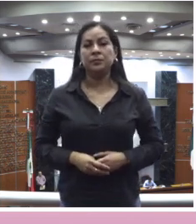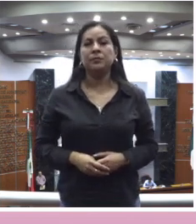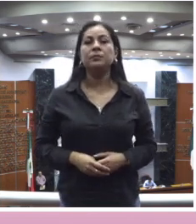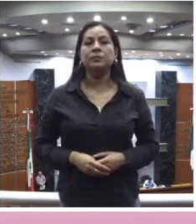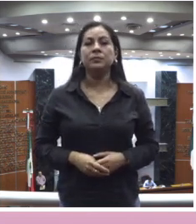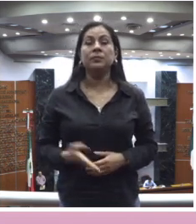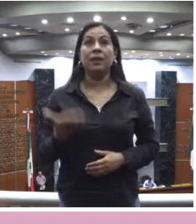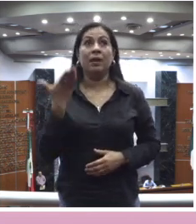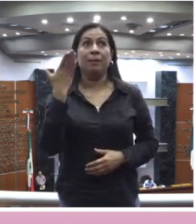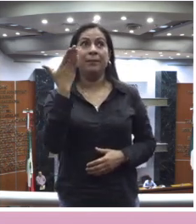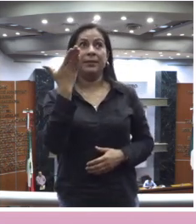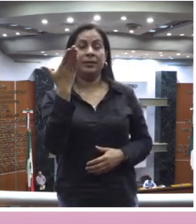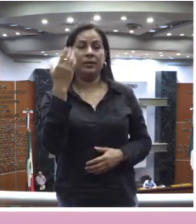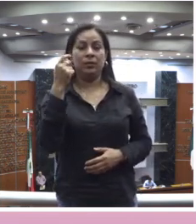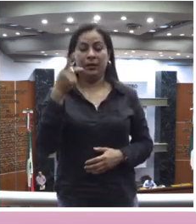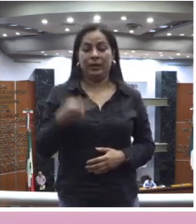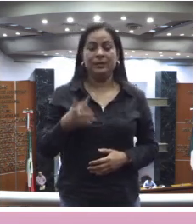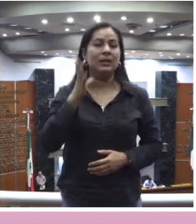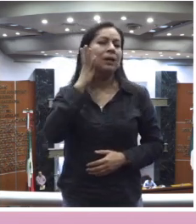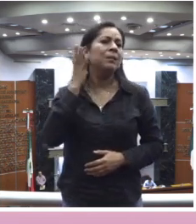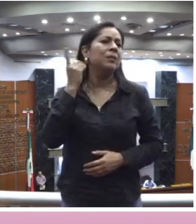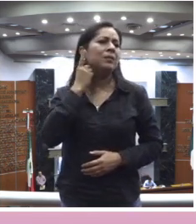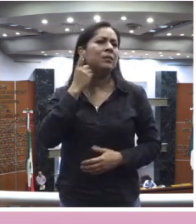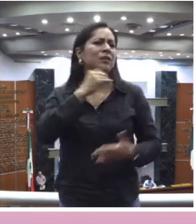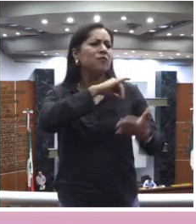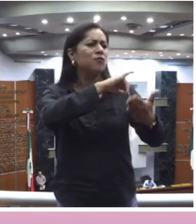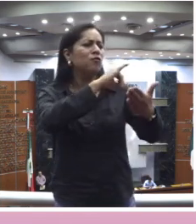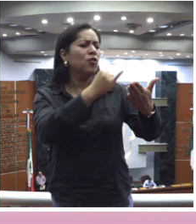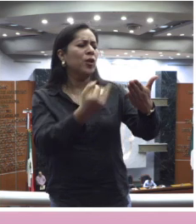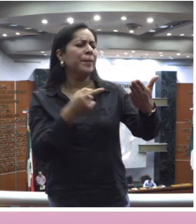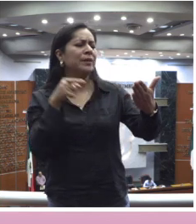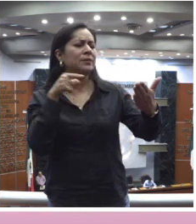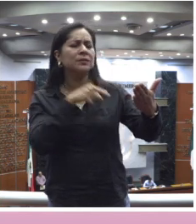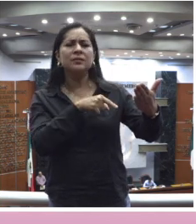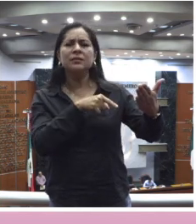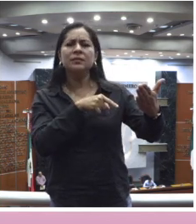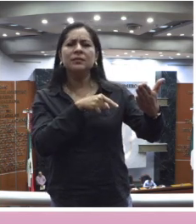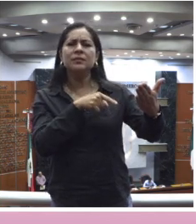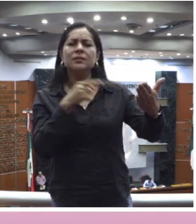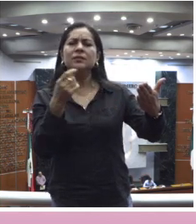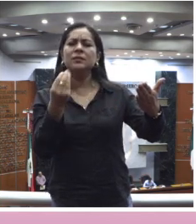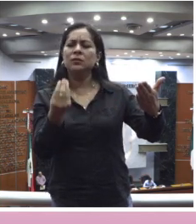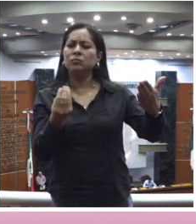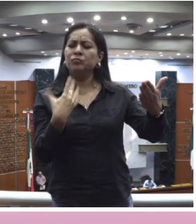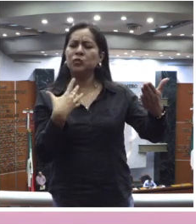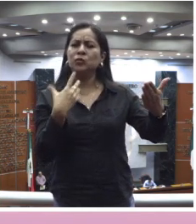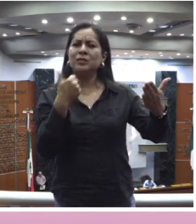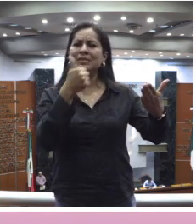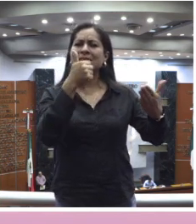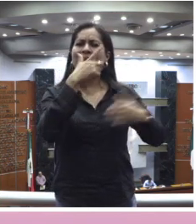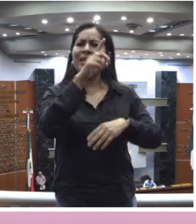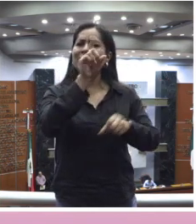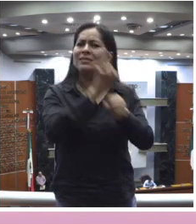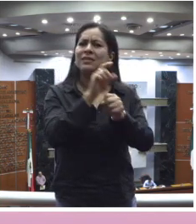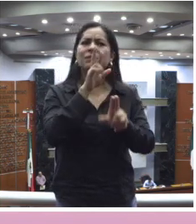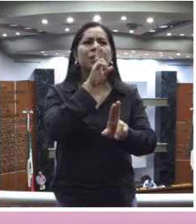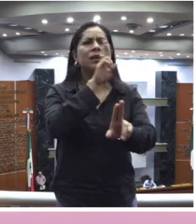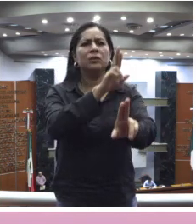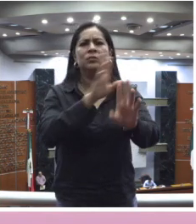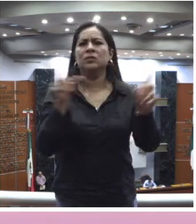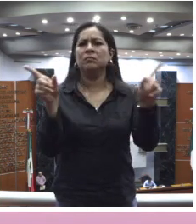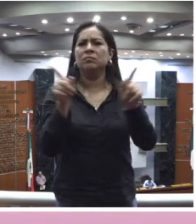Ha pedido a este Congreso informes y nos dio 6 días para contestar.